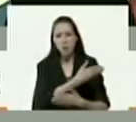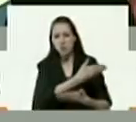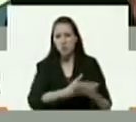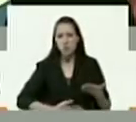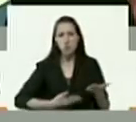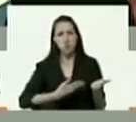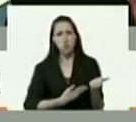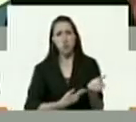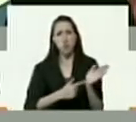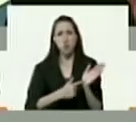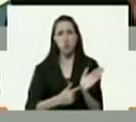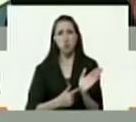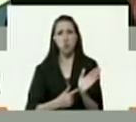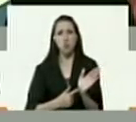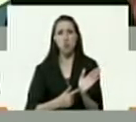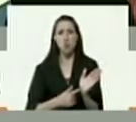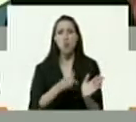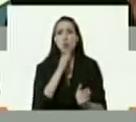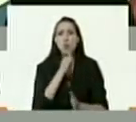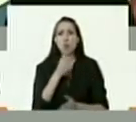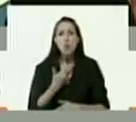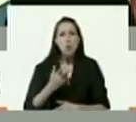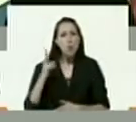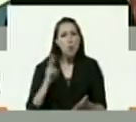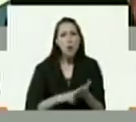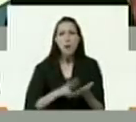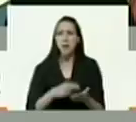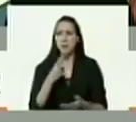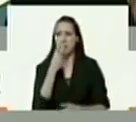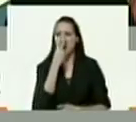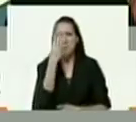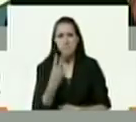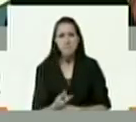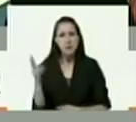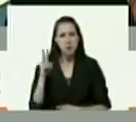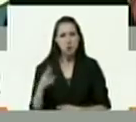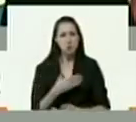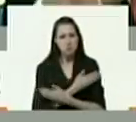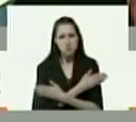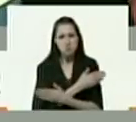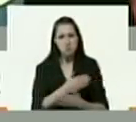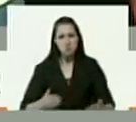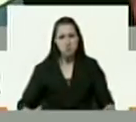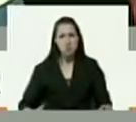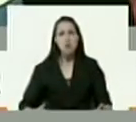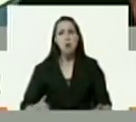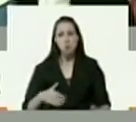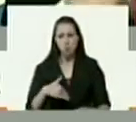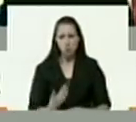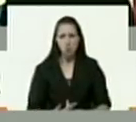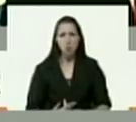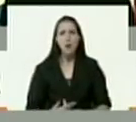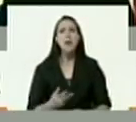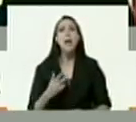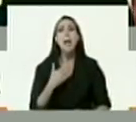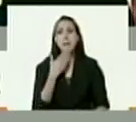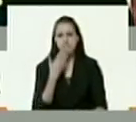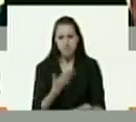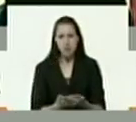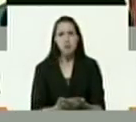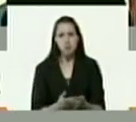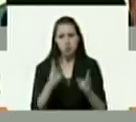sustentan, vayan a la información. Si quieren ir a Venezuela, vayan a Venezuela. Les damos con gusto la visa de trabajo para que vayan a Venezuela e investiguen con